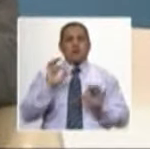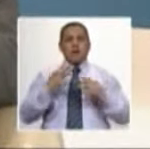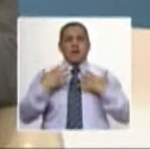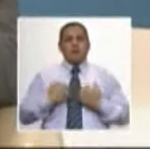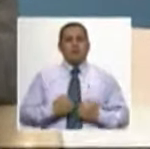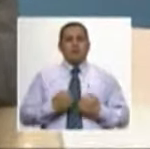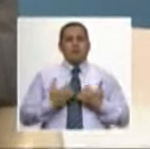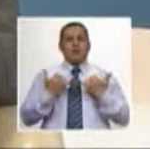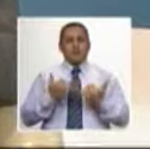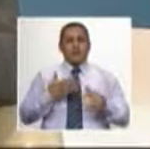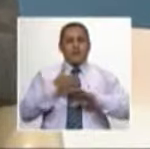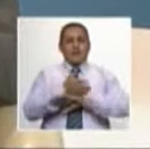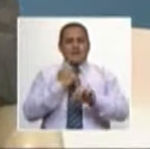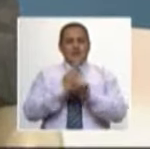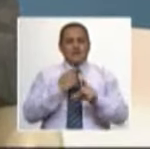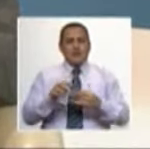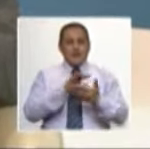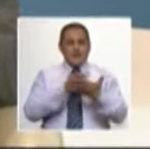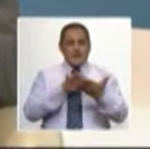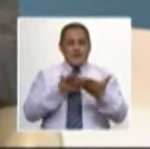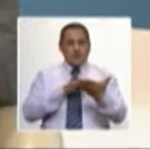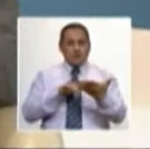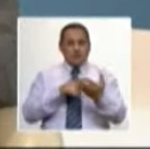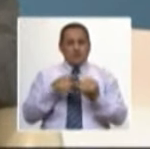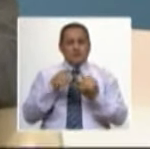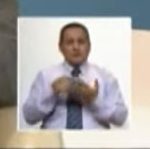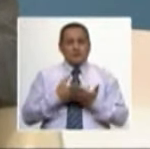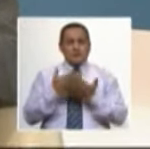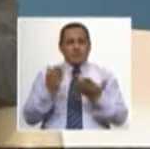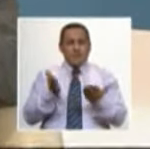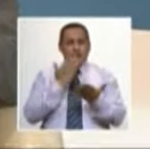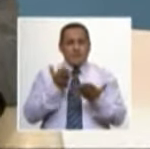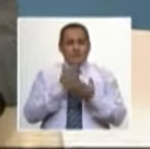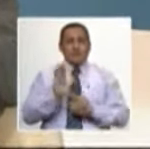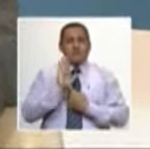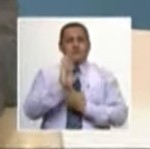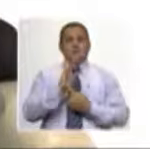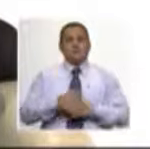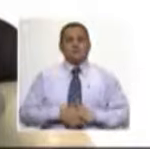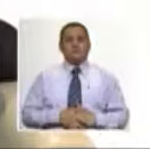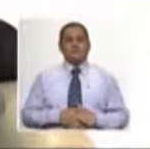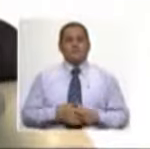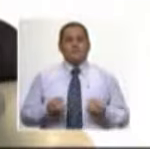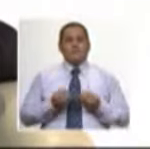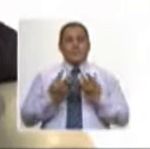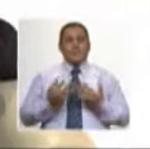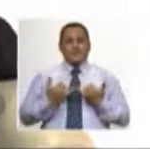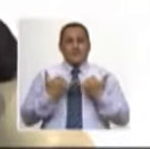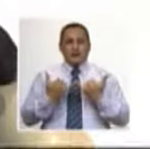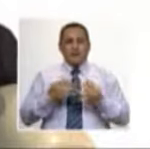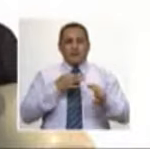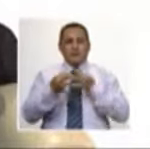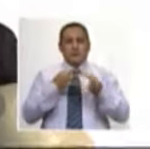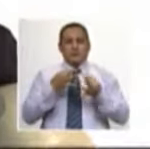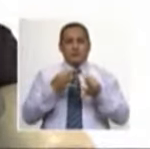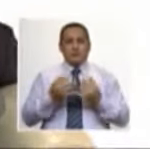abogados que intervienen en la redacción de artículos en el libro que está publicando? Bien, bueno, estamos hablando